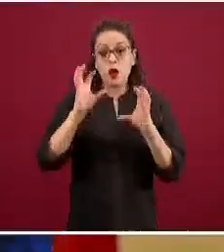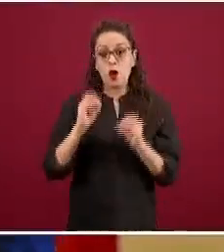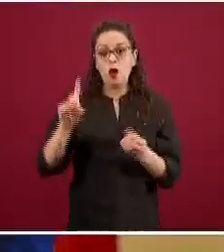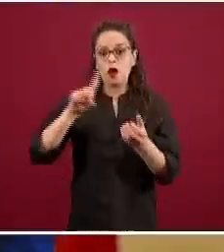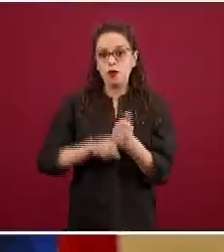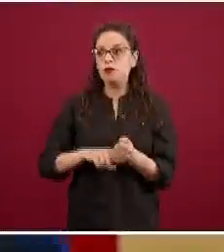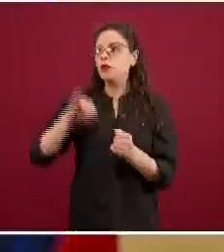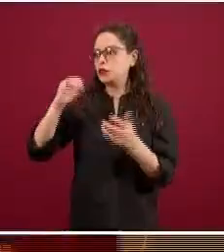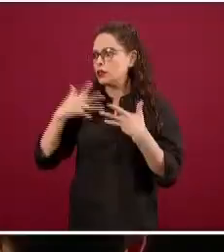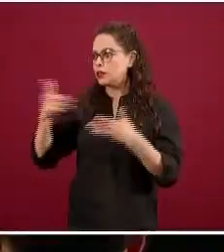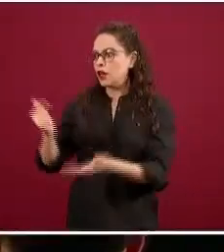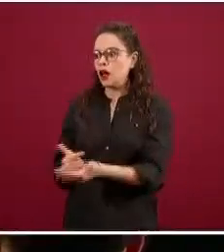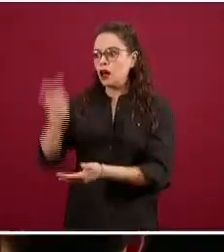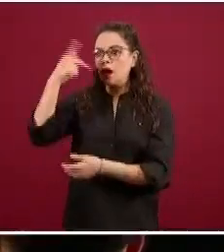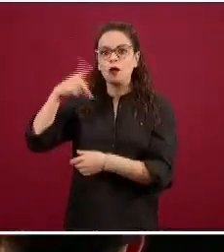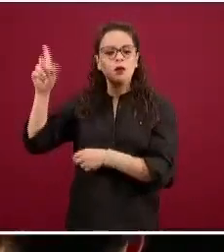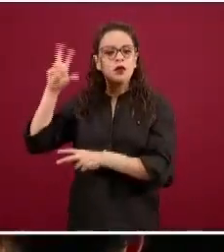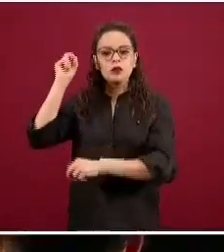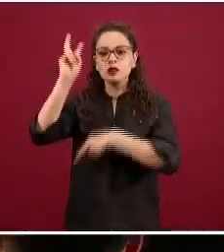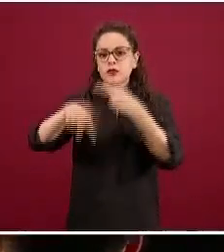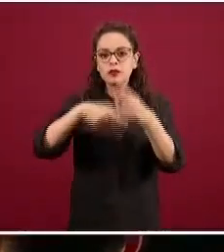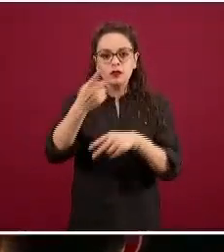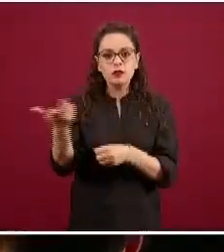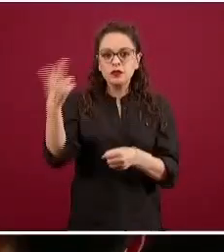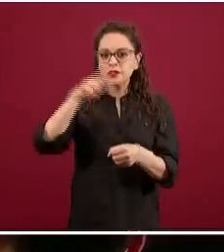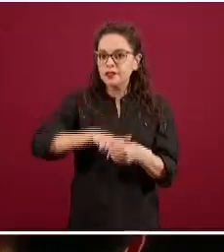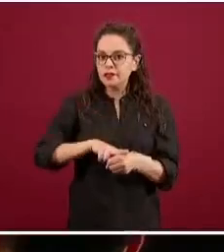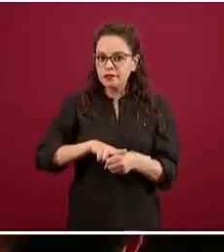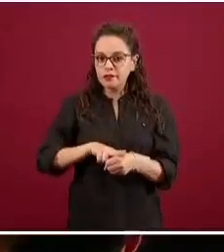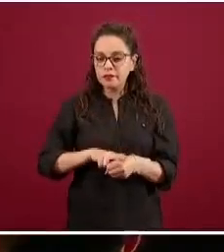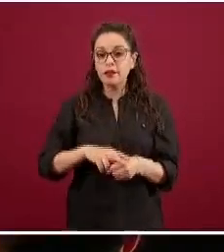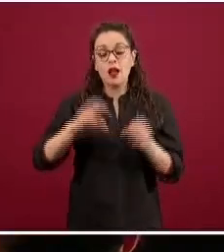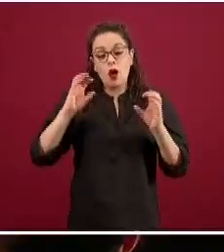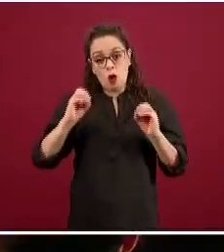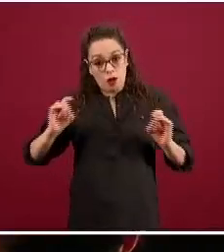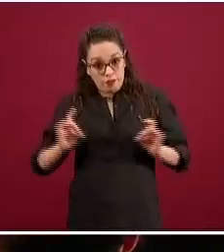hospital, o llegó al hospital y no fue detectado,